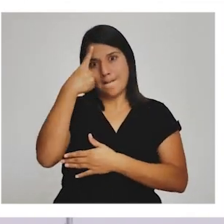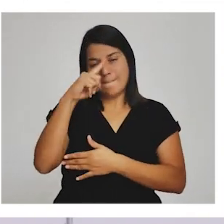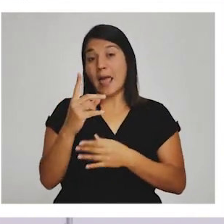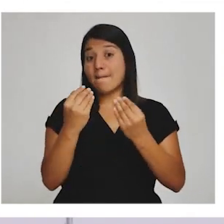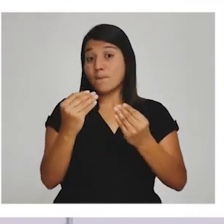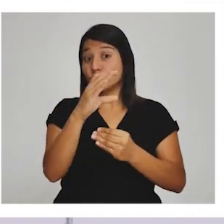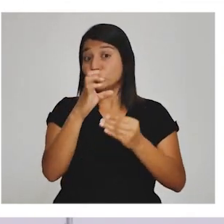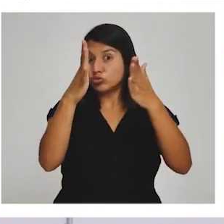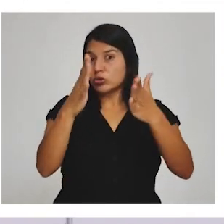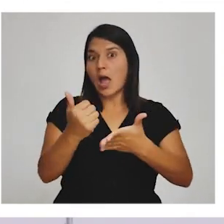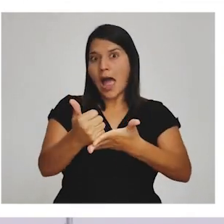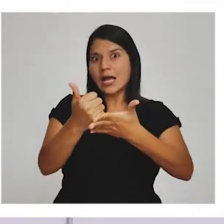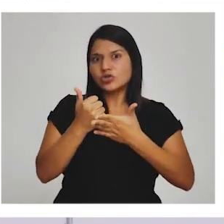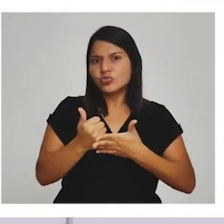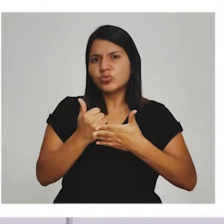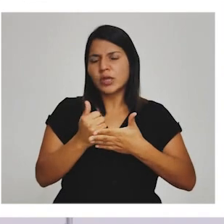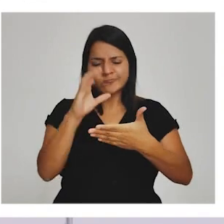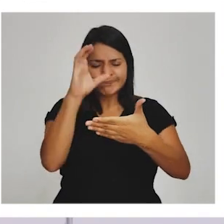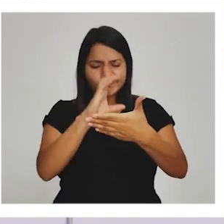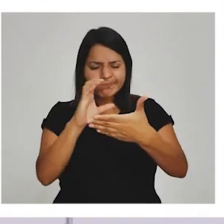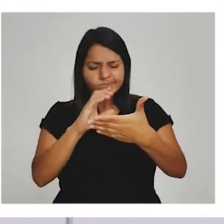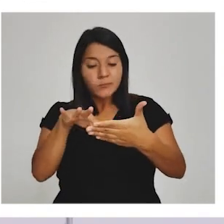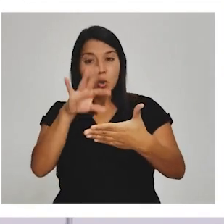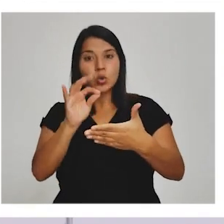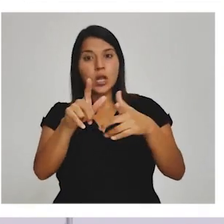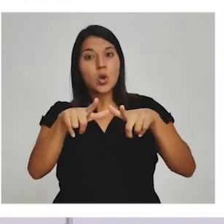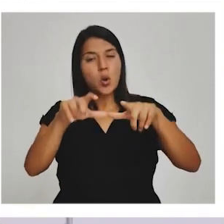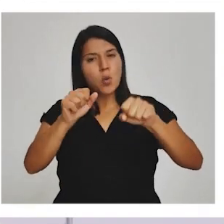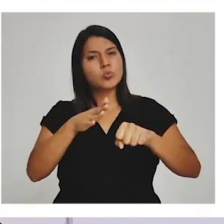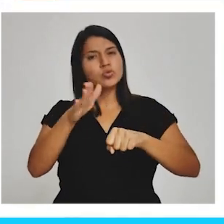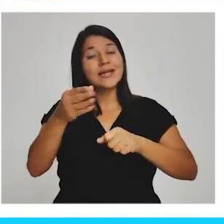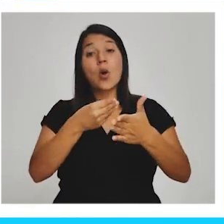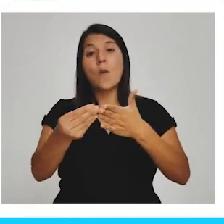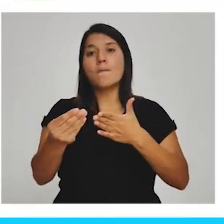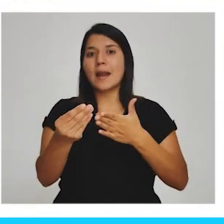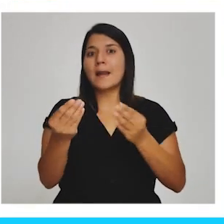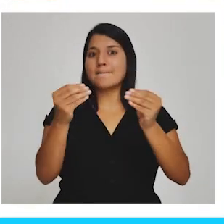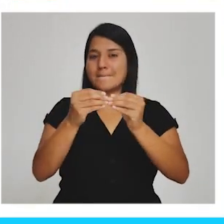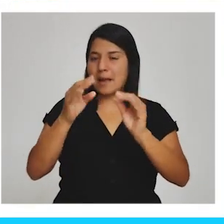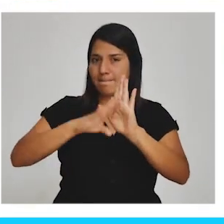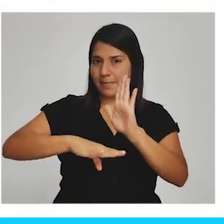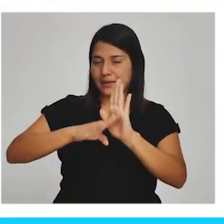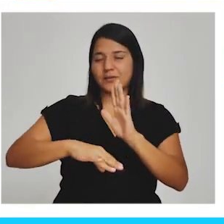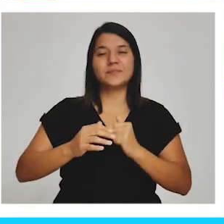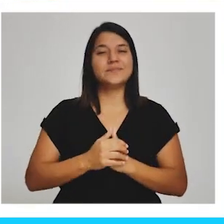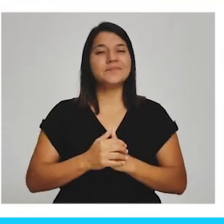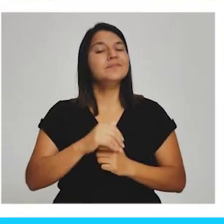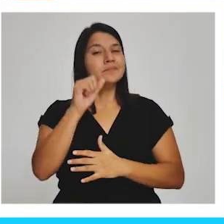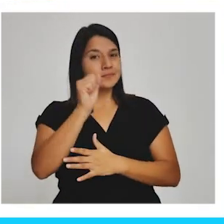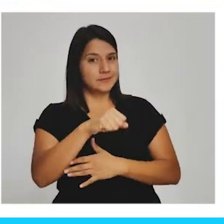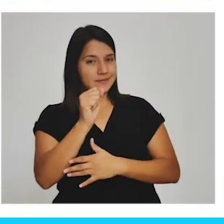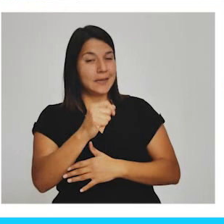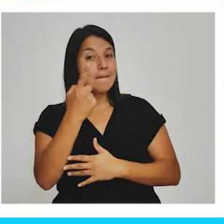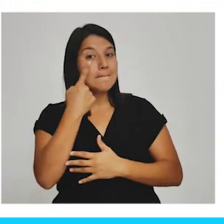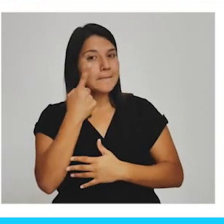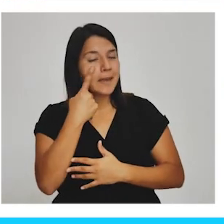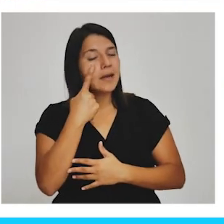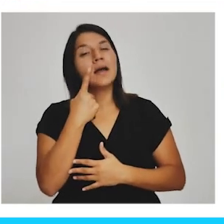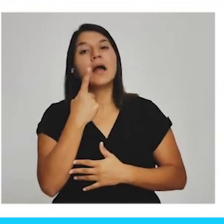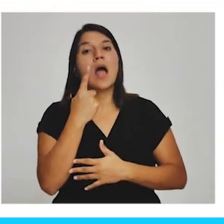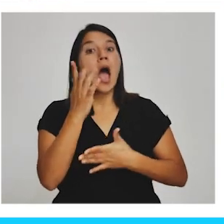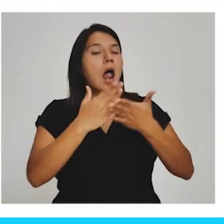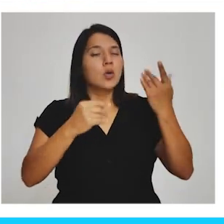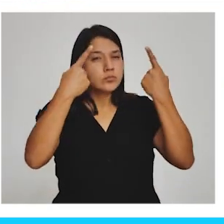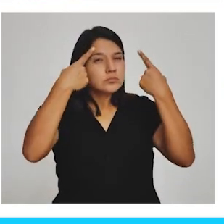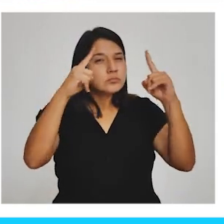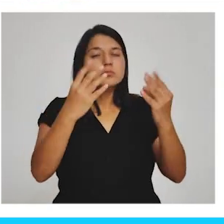encontrar ese lugar en donde podemos hacer nuestro diario más barato. Sí, vea, definitivamente hay cosas resultados muy positivos de la